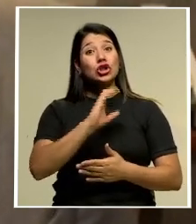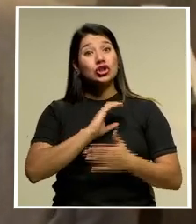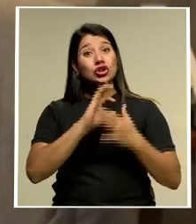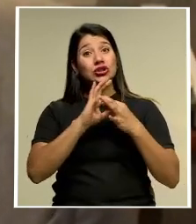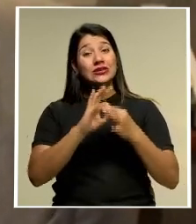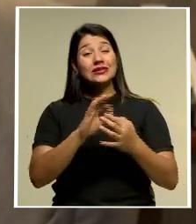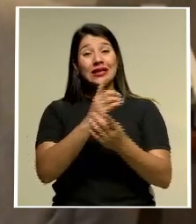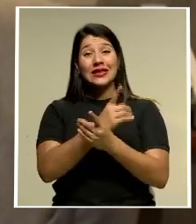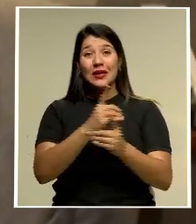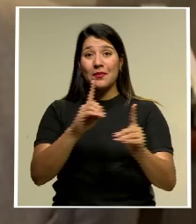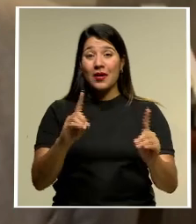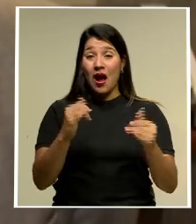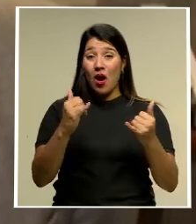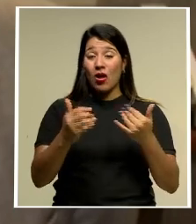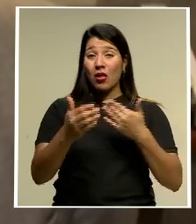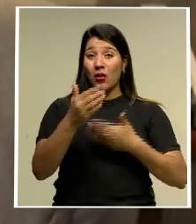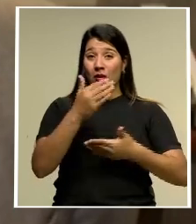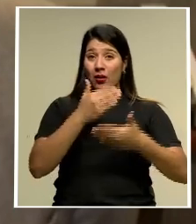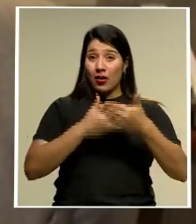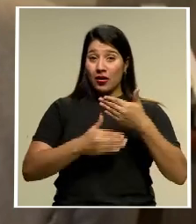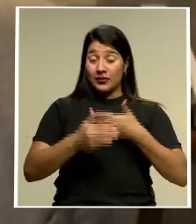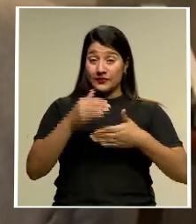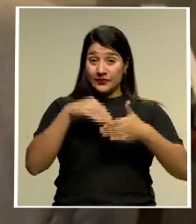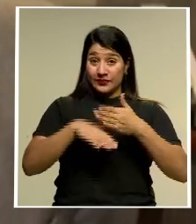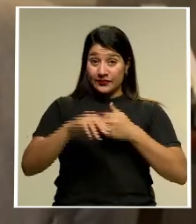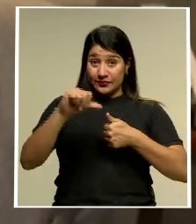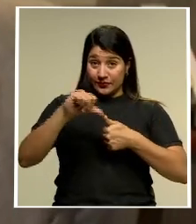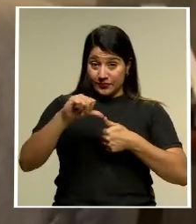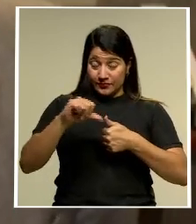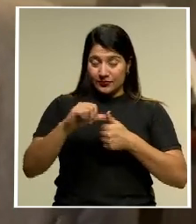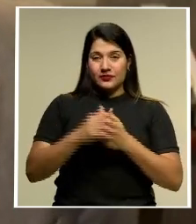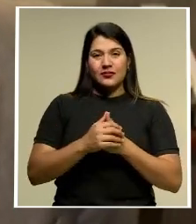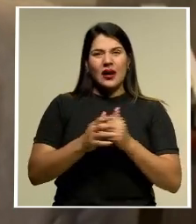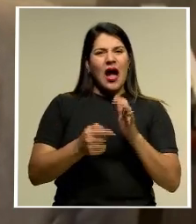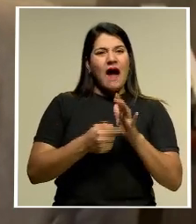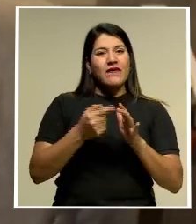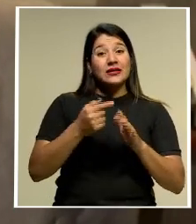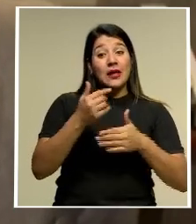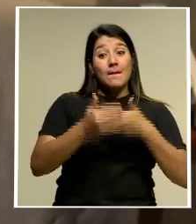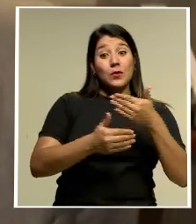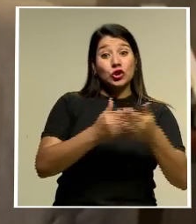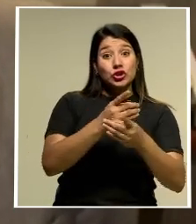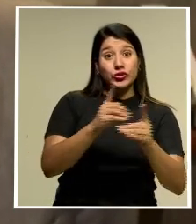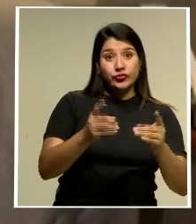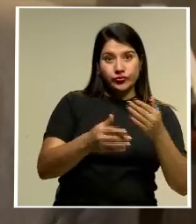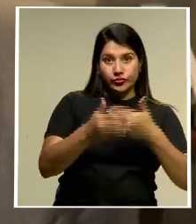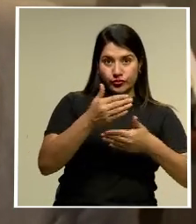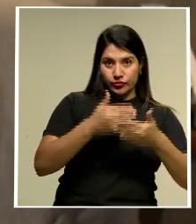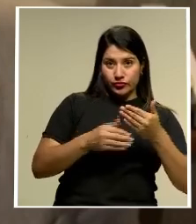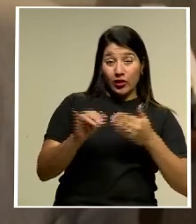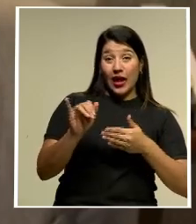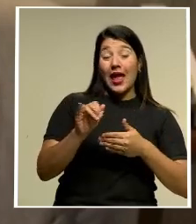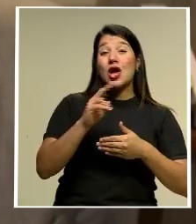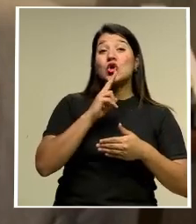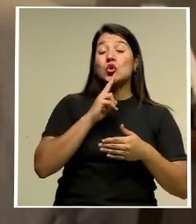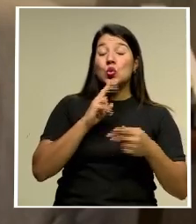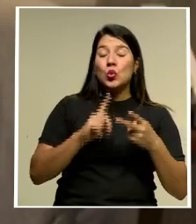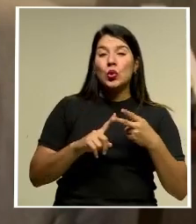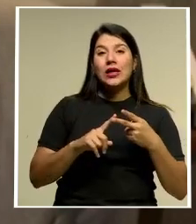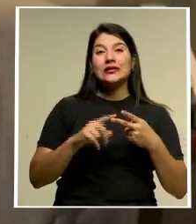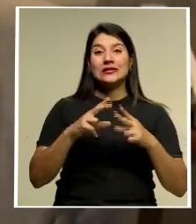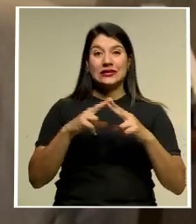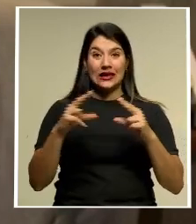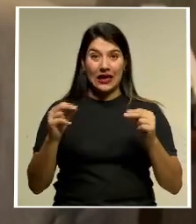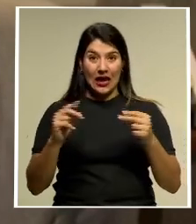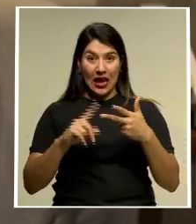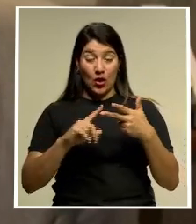democráticas retroceden en la región. Hay retrocesos en los procesos democráticos en Honduras, en Nicaragua, en